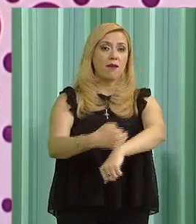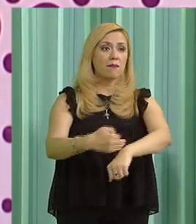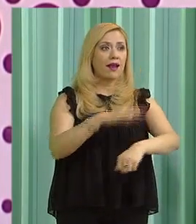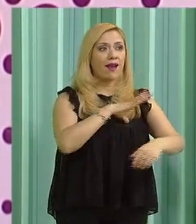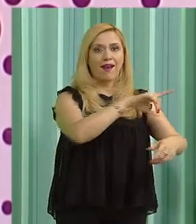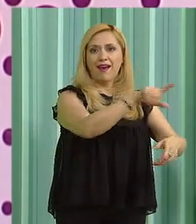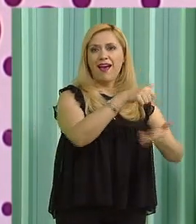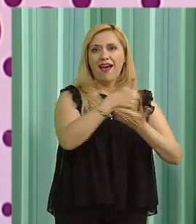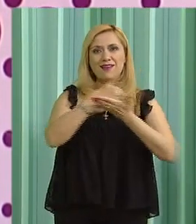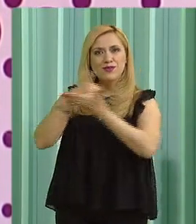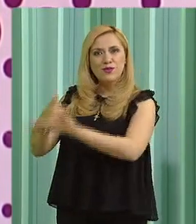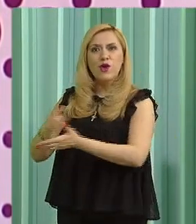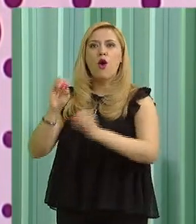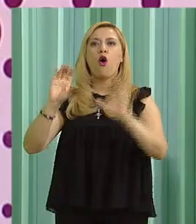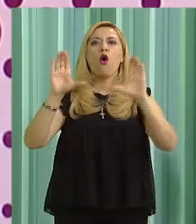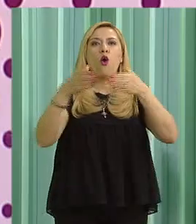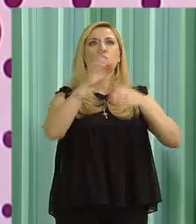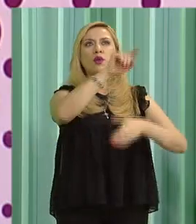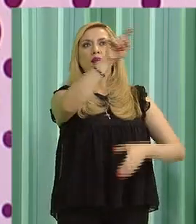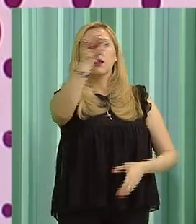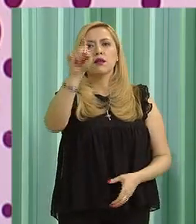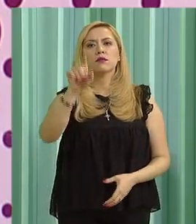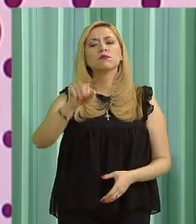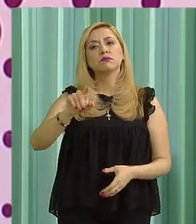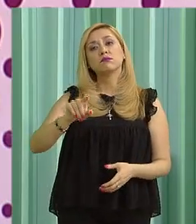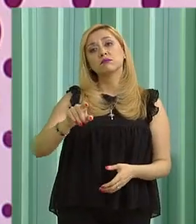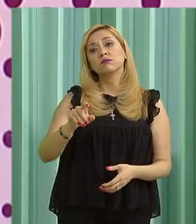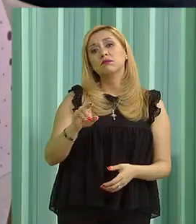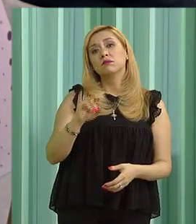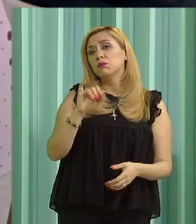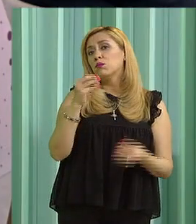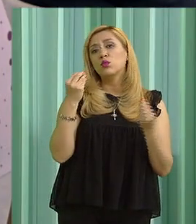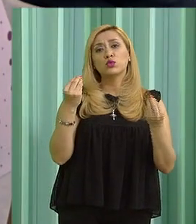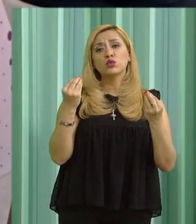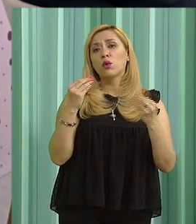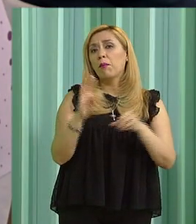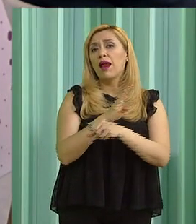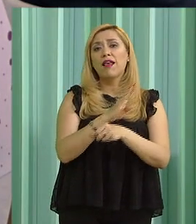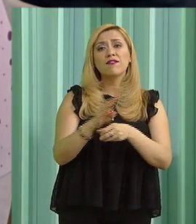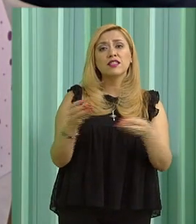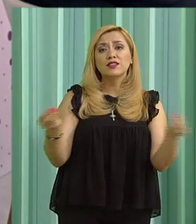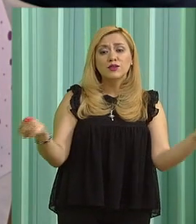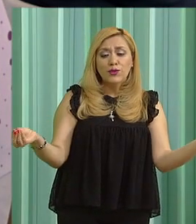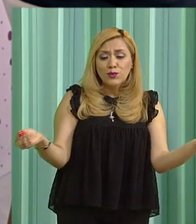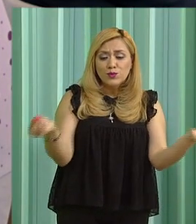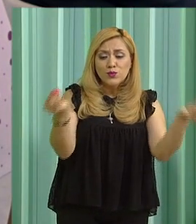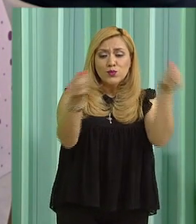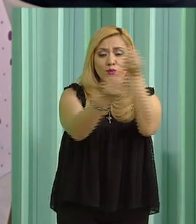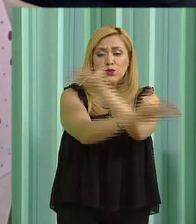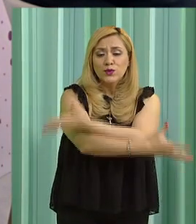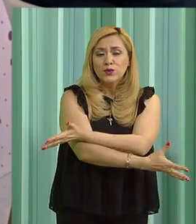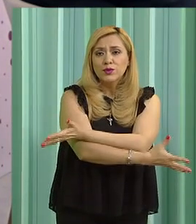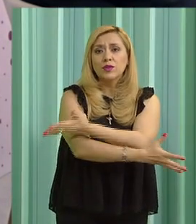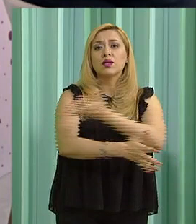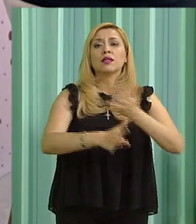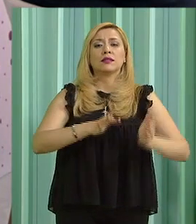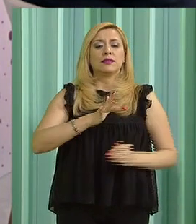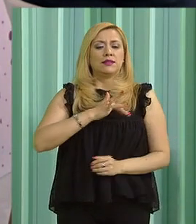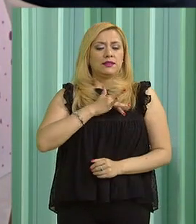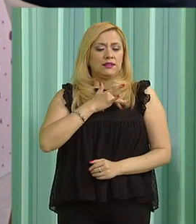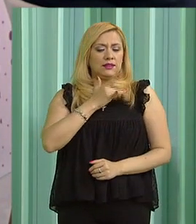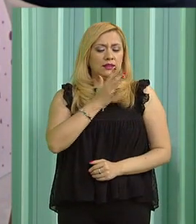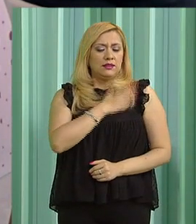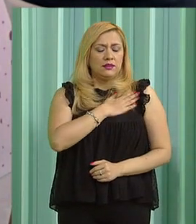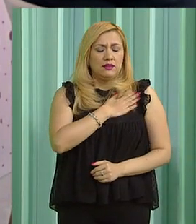acogida, las comunidades se benefician muchísimo de hacer un trabajo de compasión a